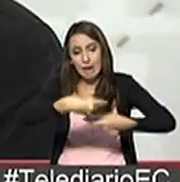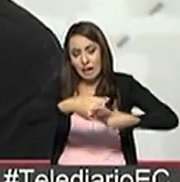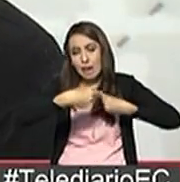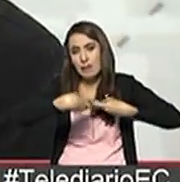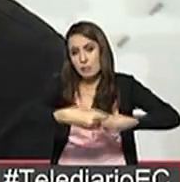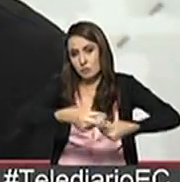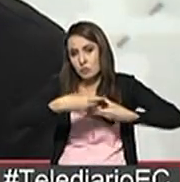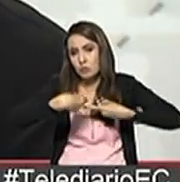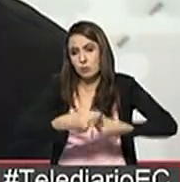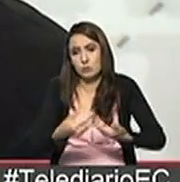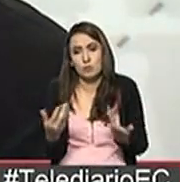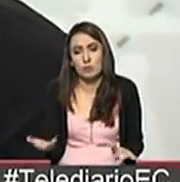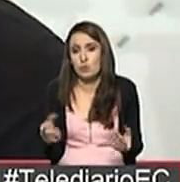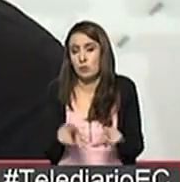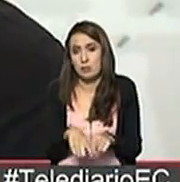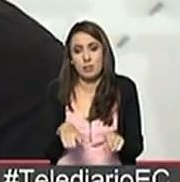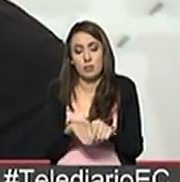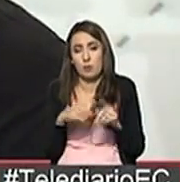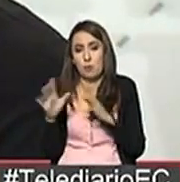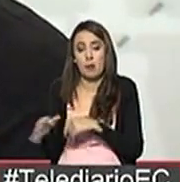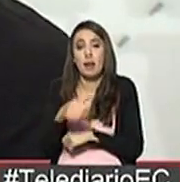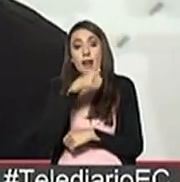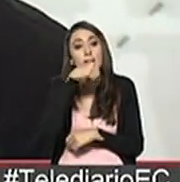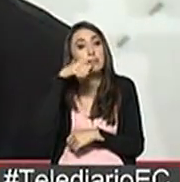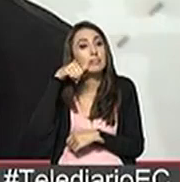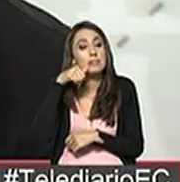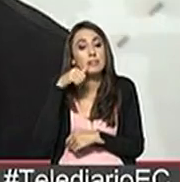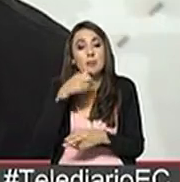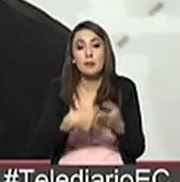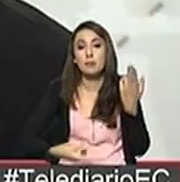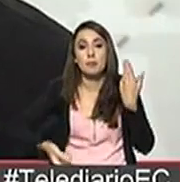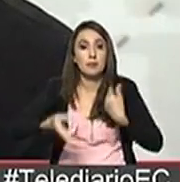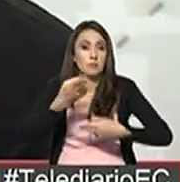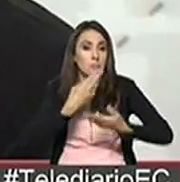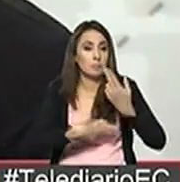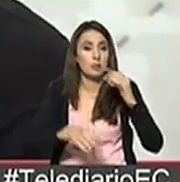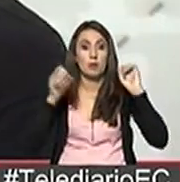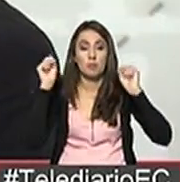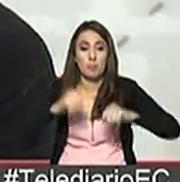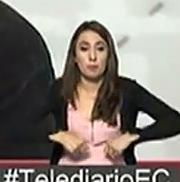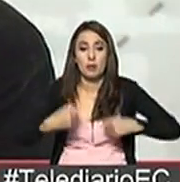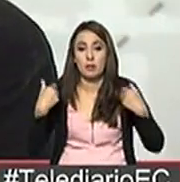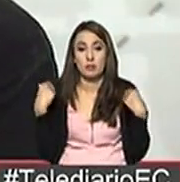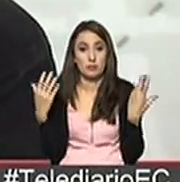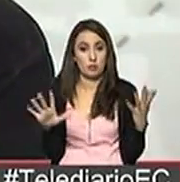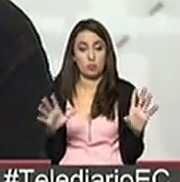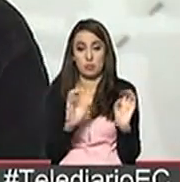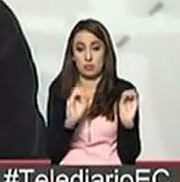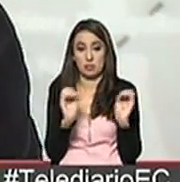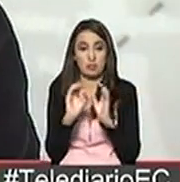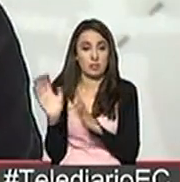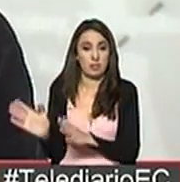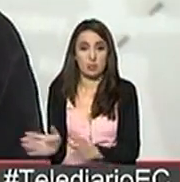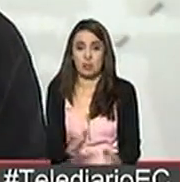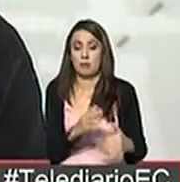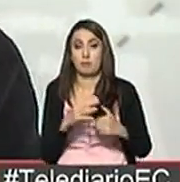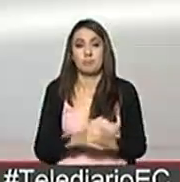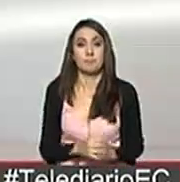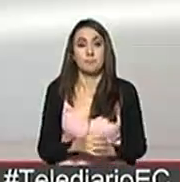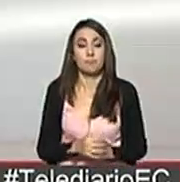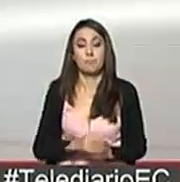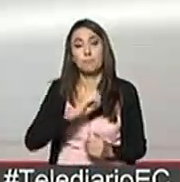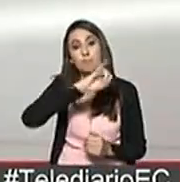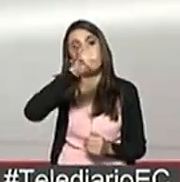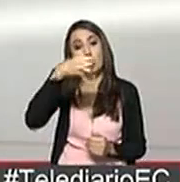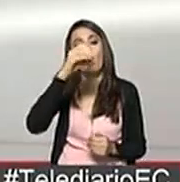pérdidas, hay cervecerías que no han podido comercializar sus productos porque no tienen la etiqueta fiscal que no ha llegado a tiempo. José, ¿en